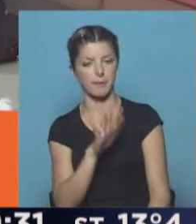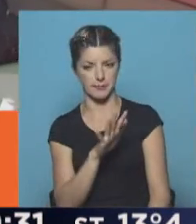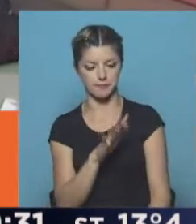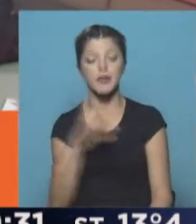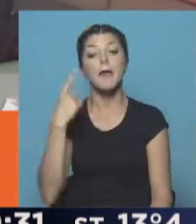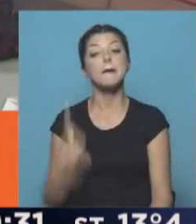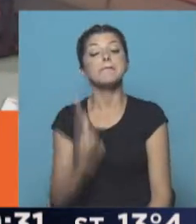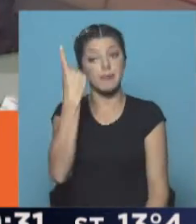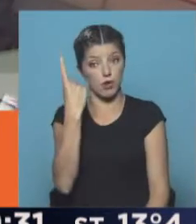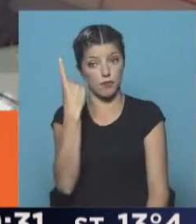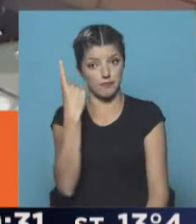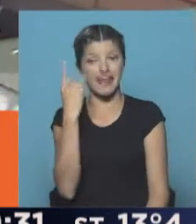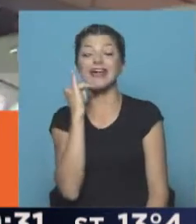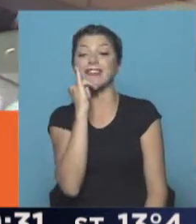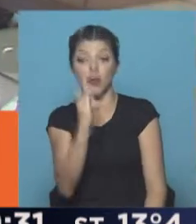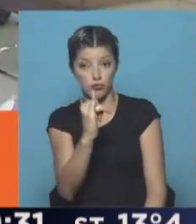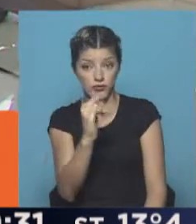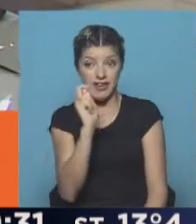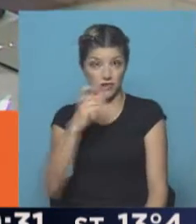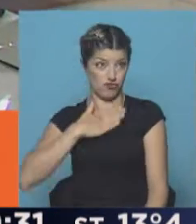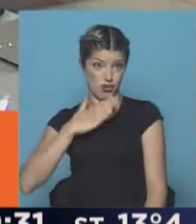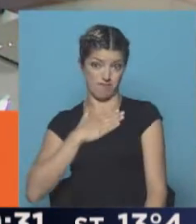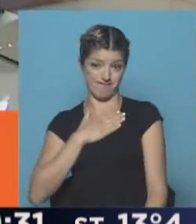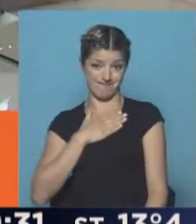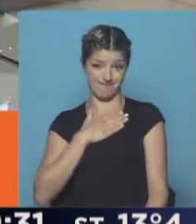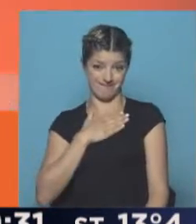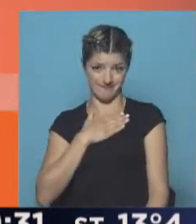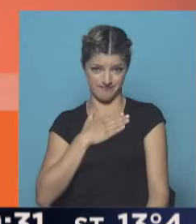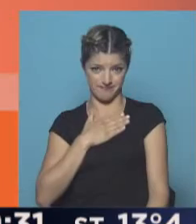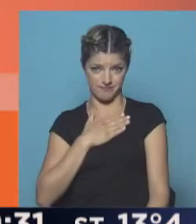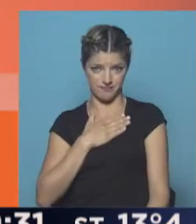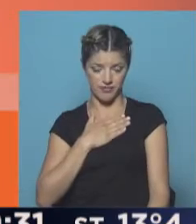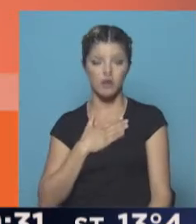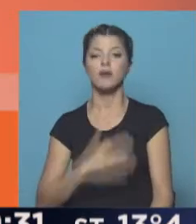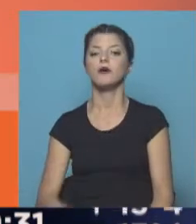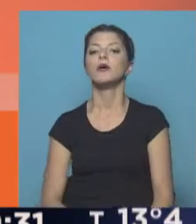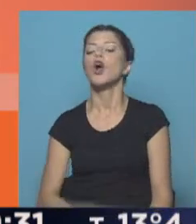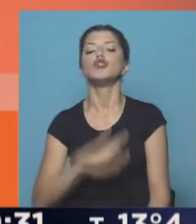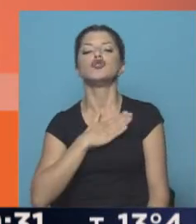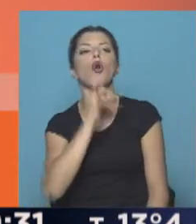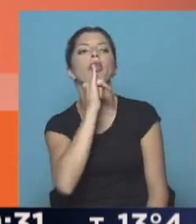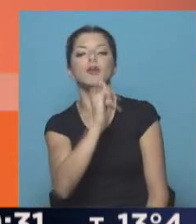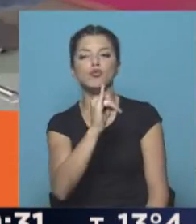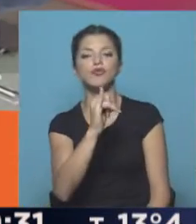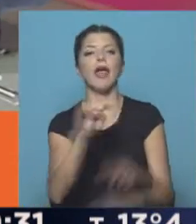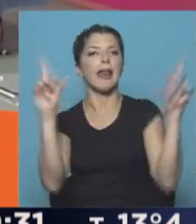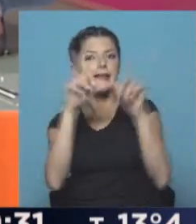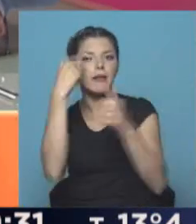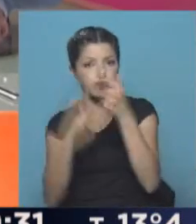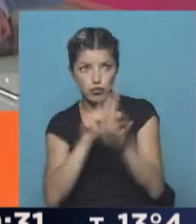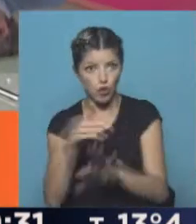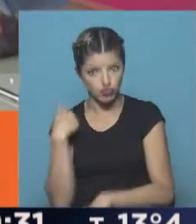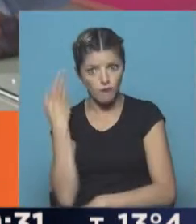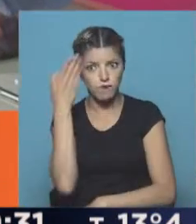lo de la falta de la capacitación es el que te habla. Es decir, yo no he hecho denuncias solamente mediáticas, sino que de la justicia he